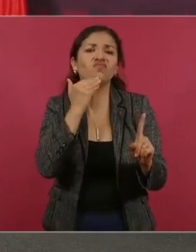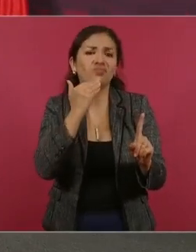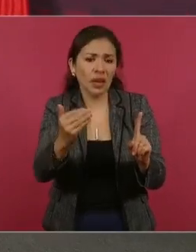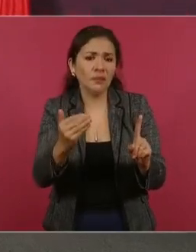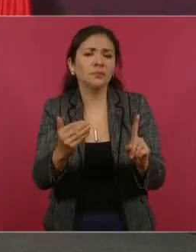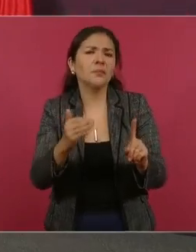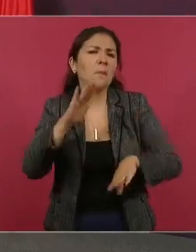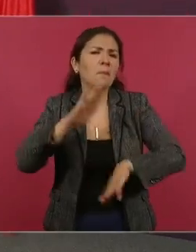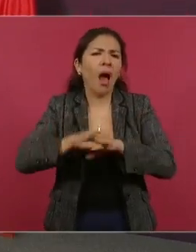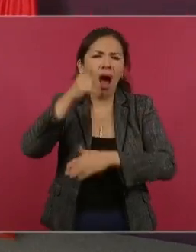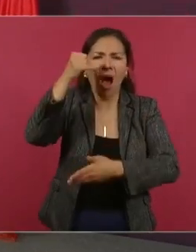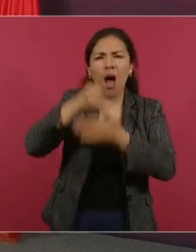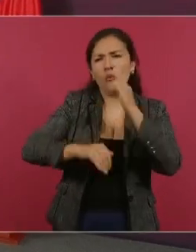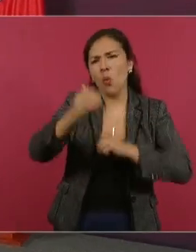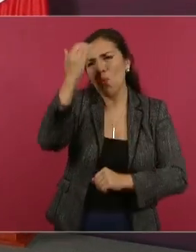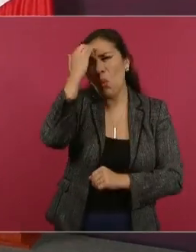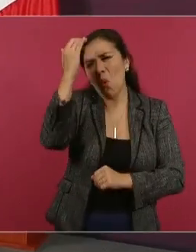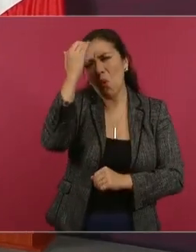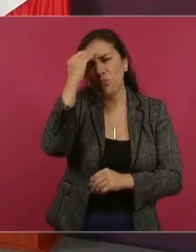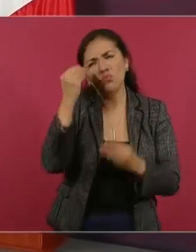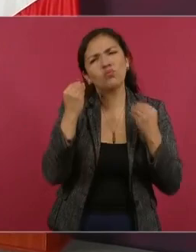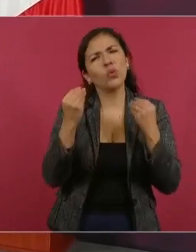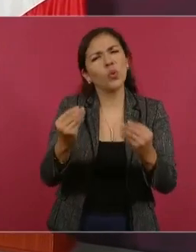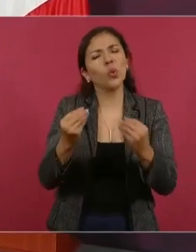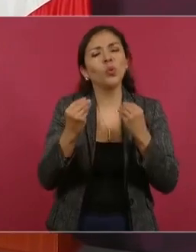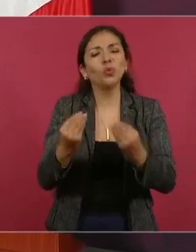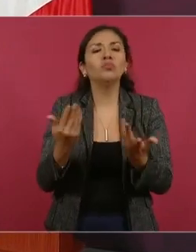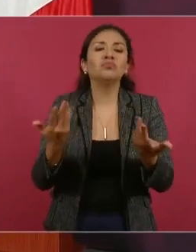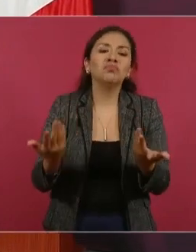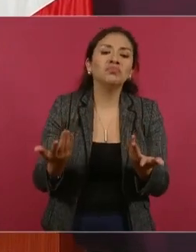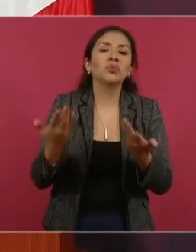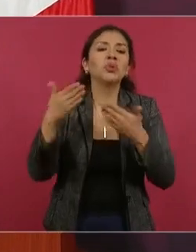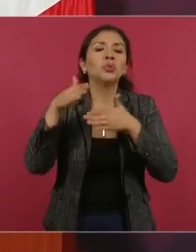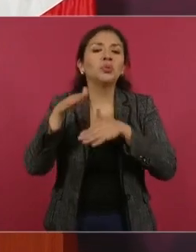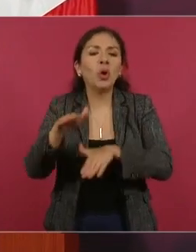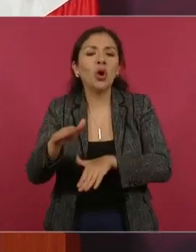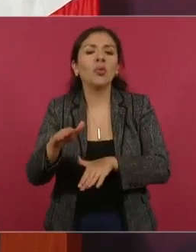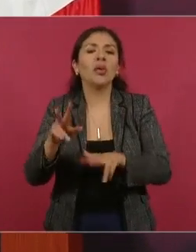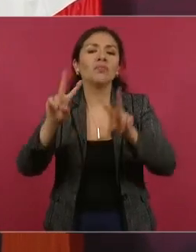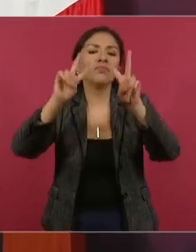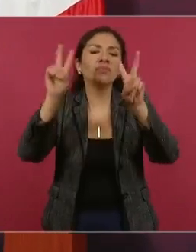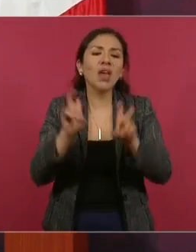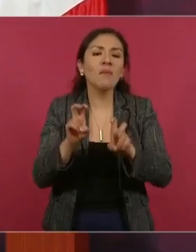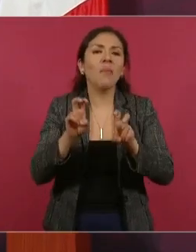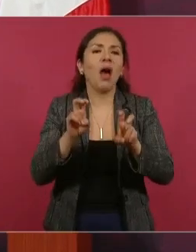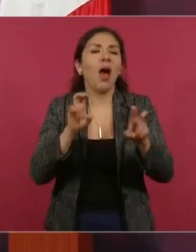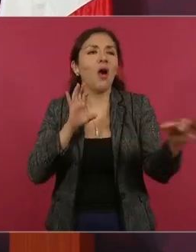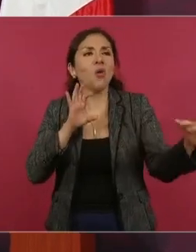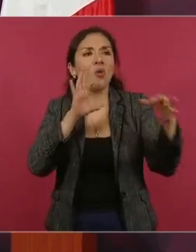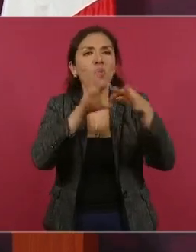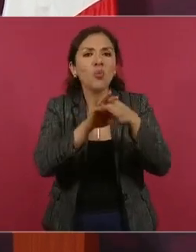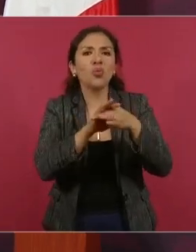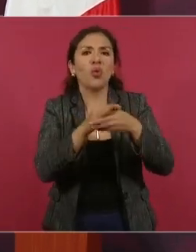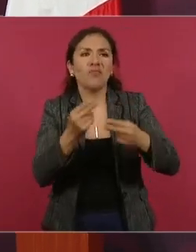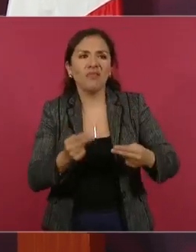tiene mucho conocimiento sobre cooperación económica,